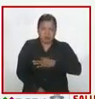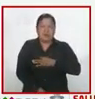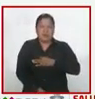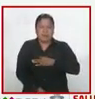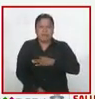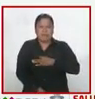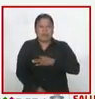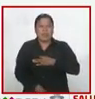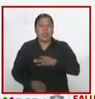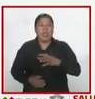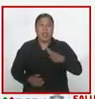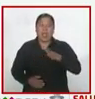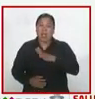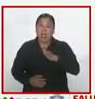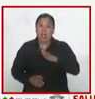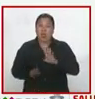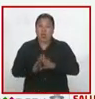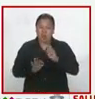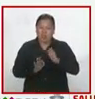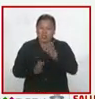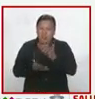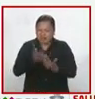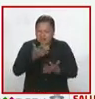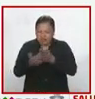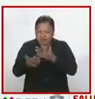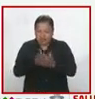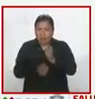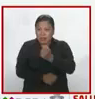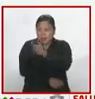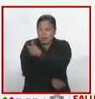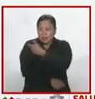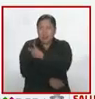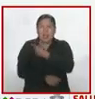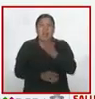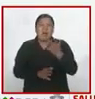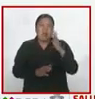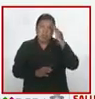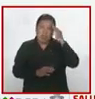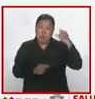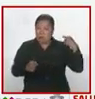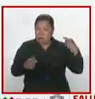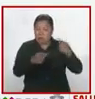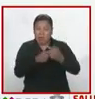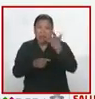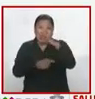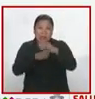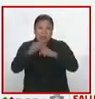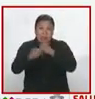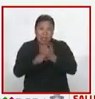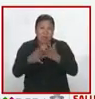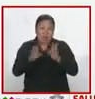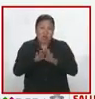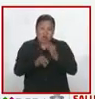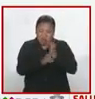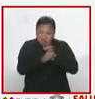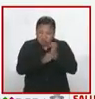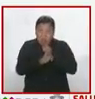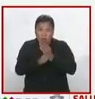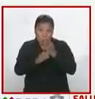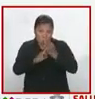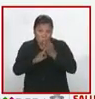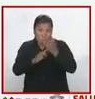en promedio la elaboración de una vacuna lleva alrededor de 10 años en esta ocasión para kobe